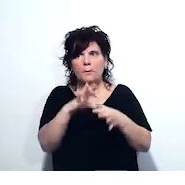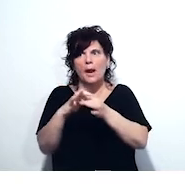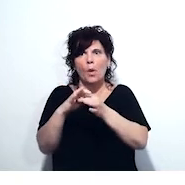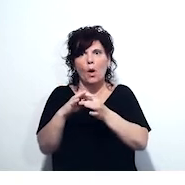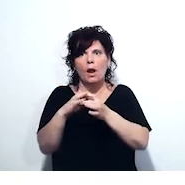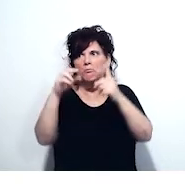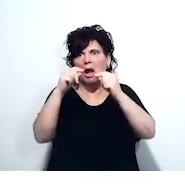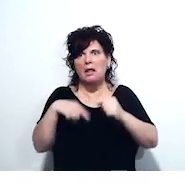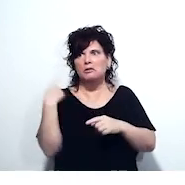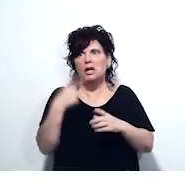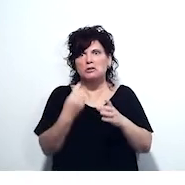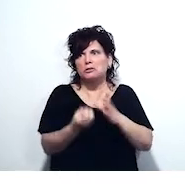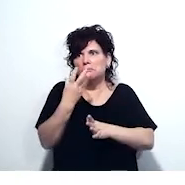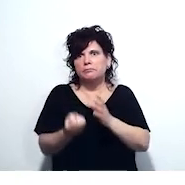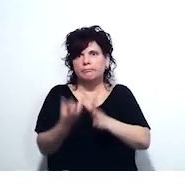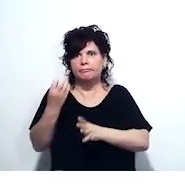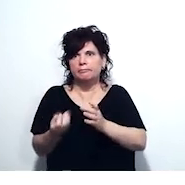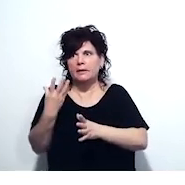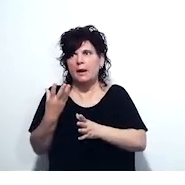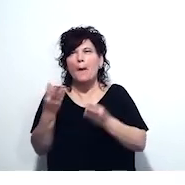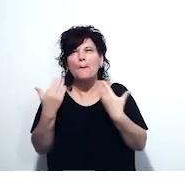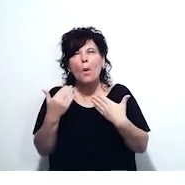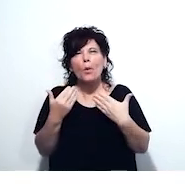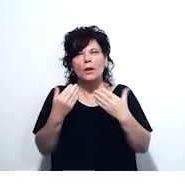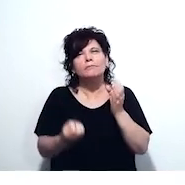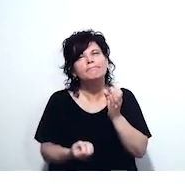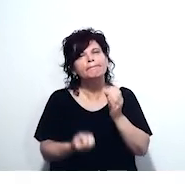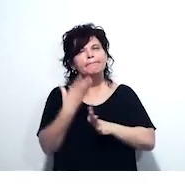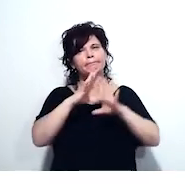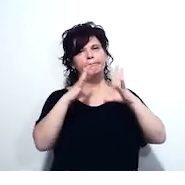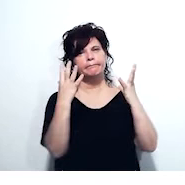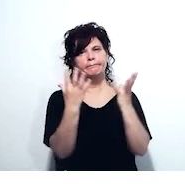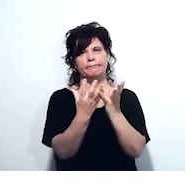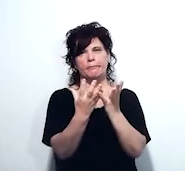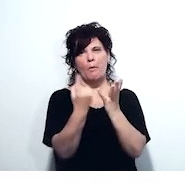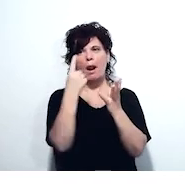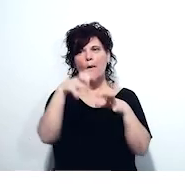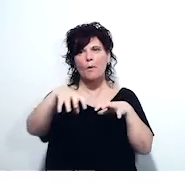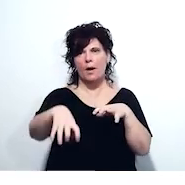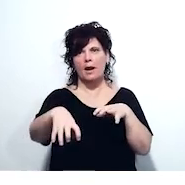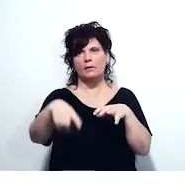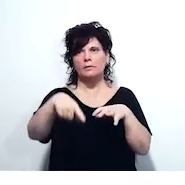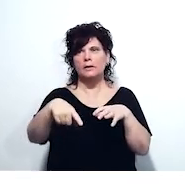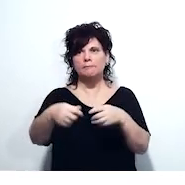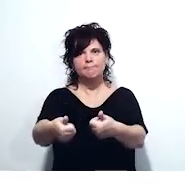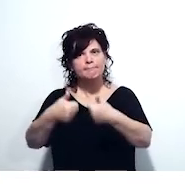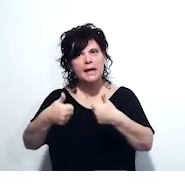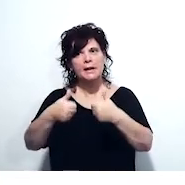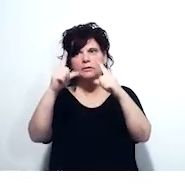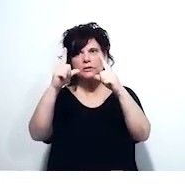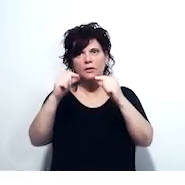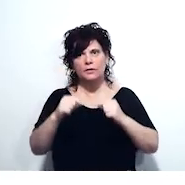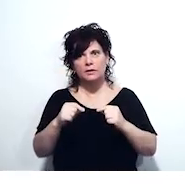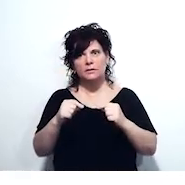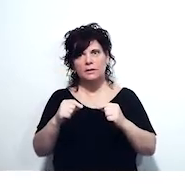todos. Entonces, si se pudiera crear un ente global que pudiera usar estos beneficios de los datos para